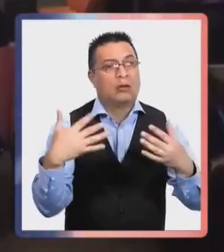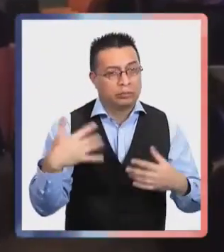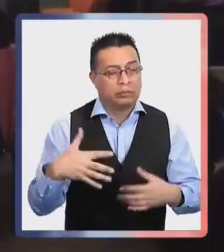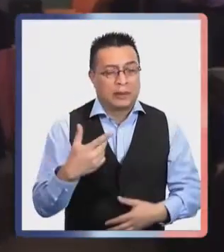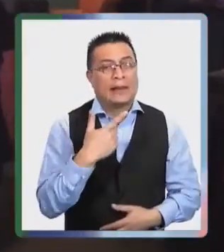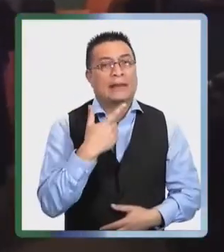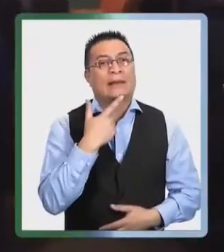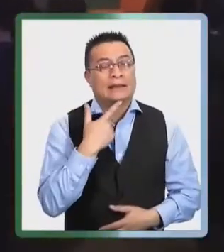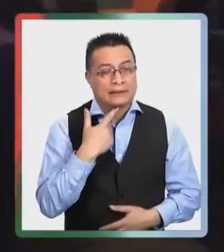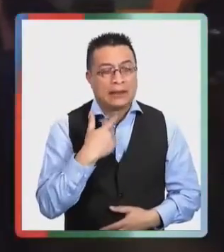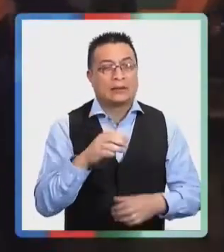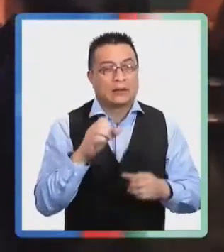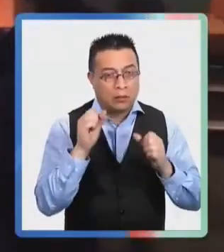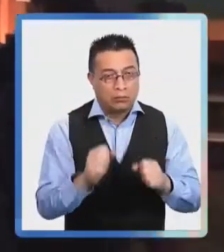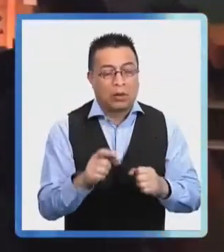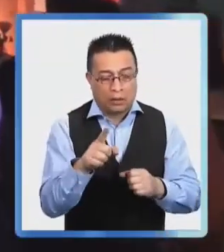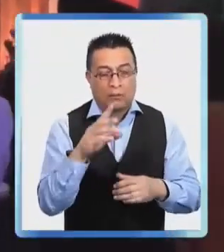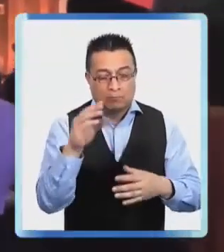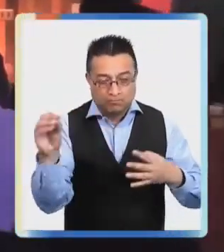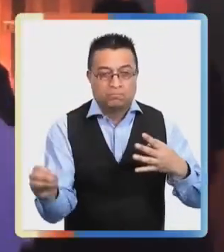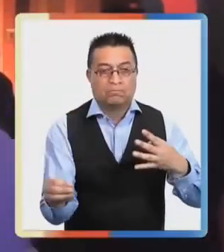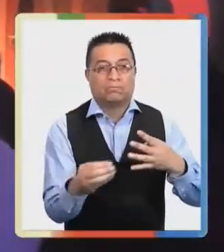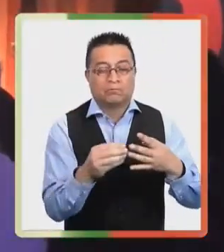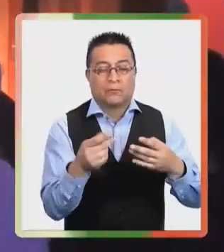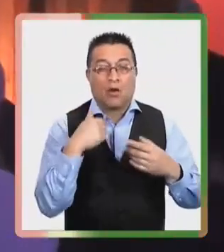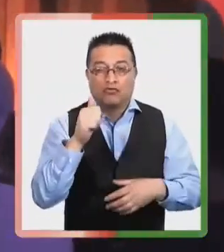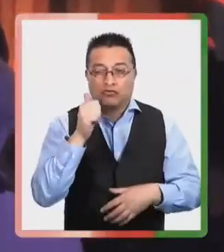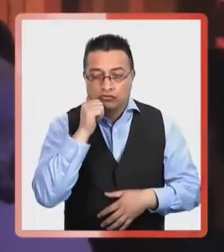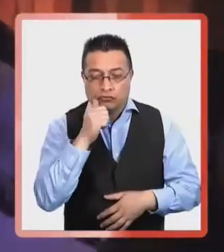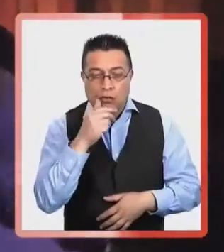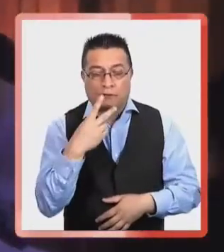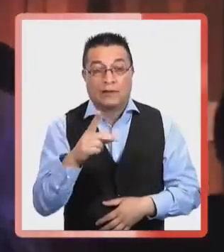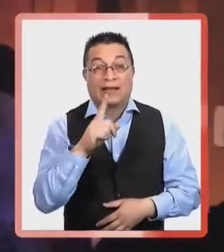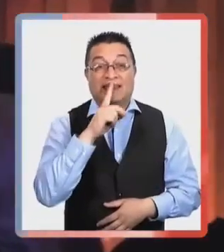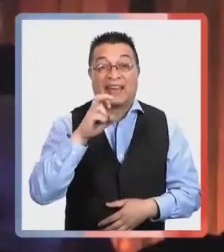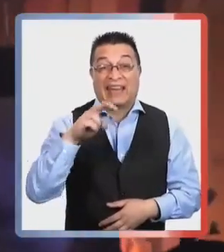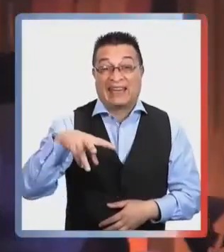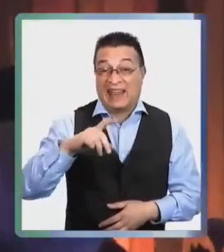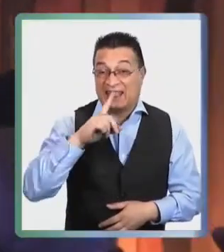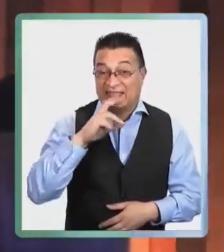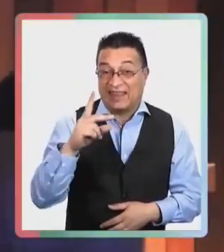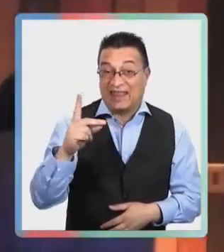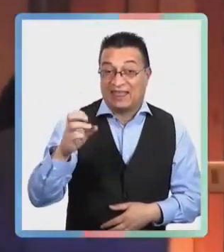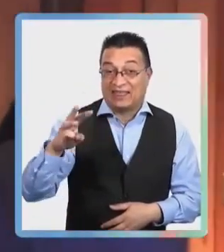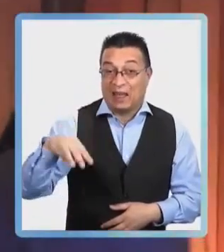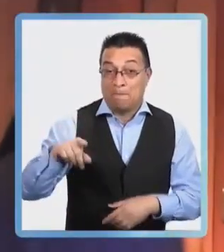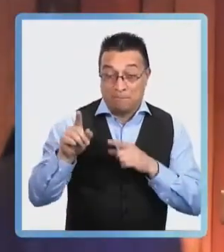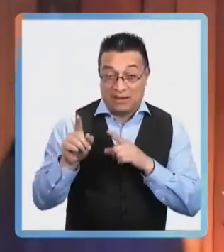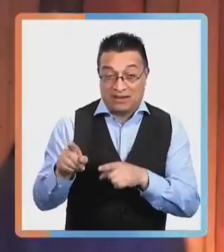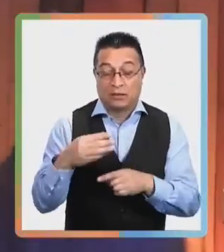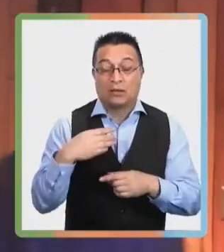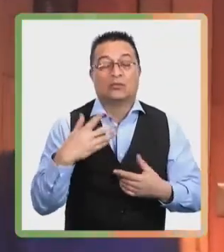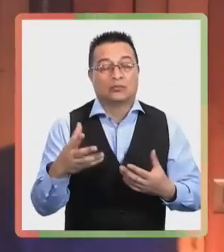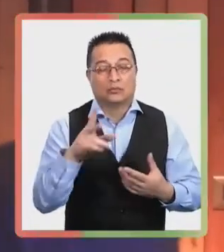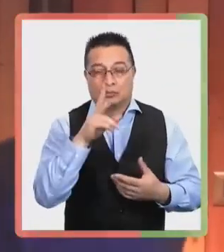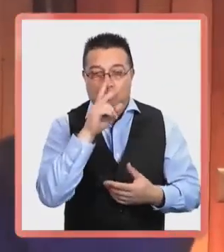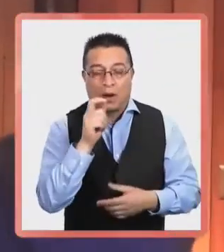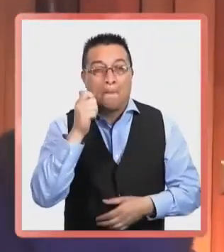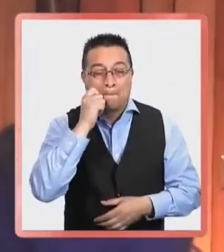que es interesante poder ponerlo dentro del rango del diario vivir. El Teniente Dan está dando una experiencia a nosotros